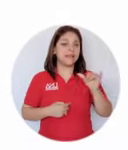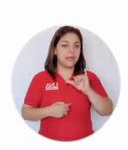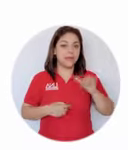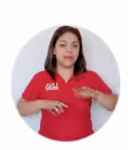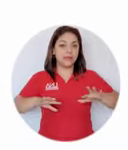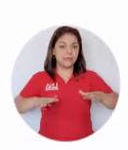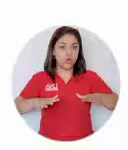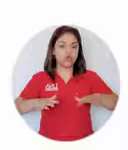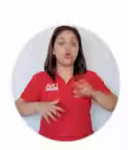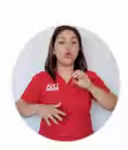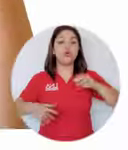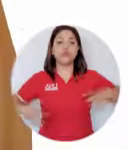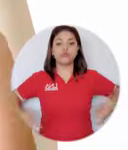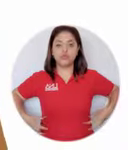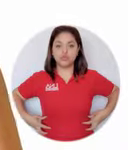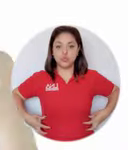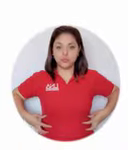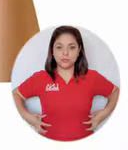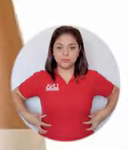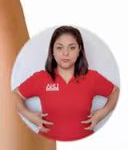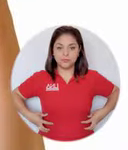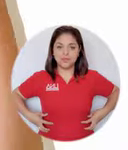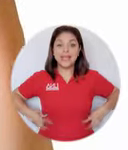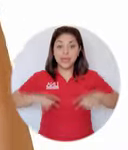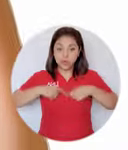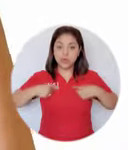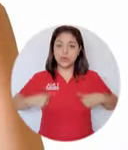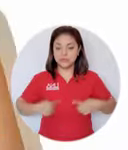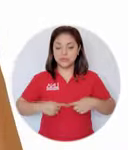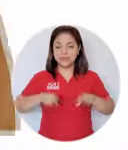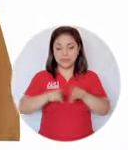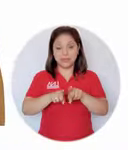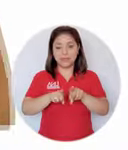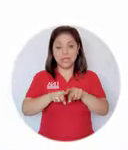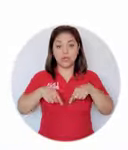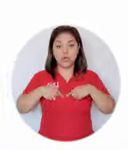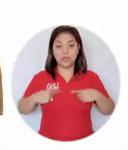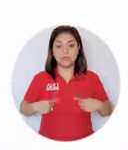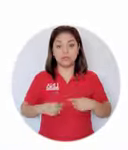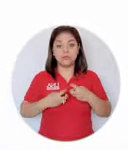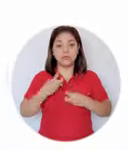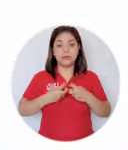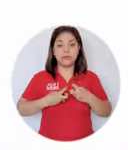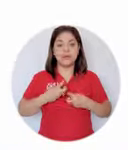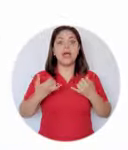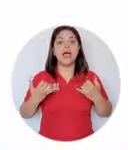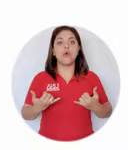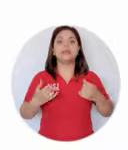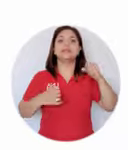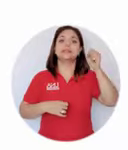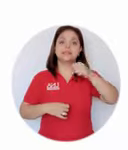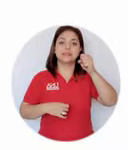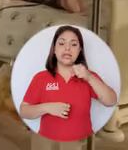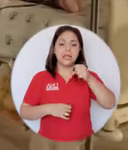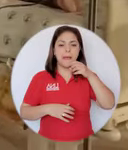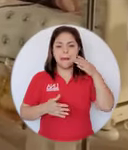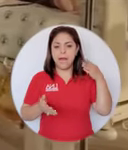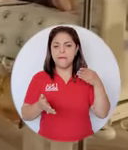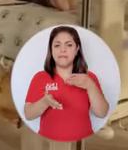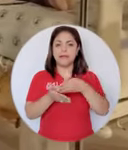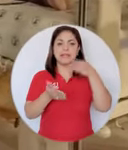de riñón. Y que justamente... De corazón también, ¿verdad? De corazón, correcto, que llegan a tener ya ahora